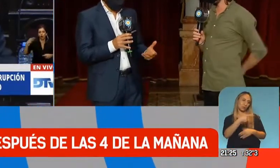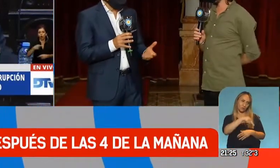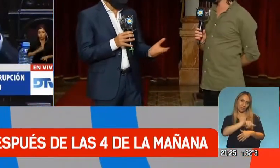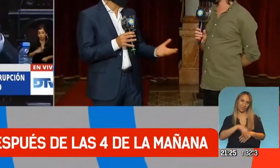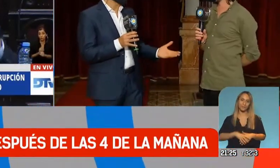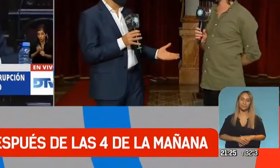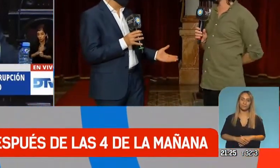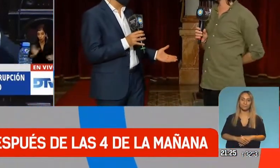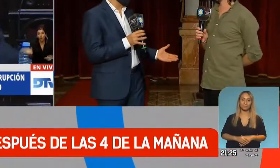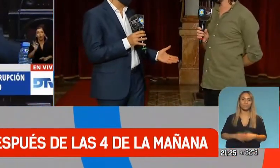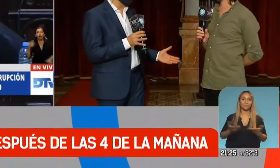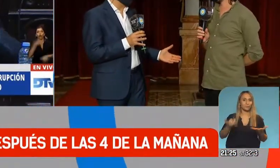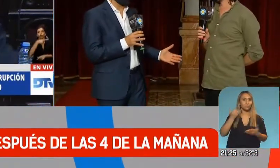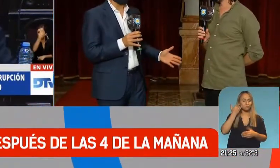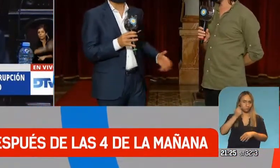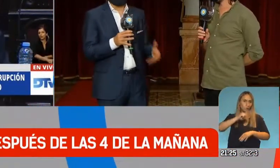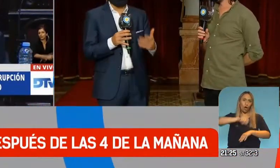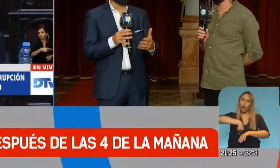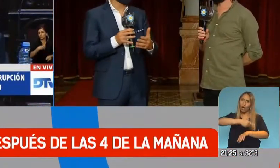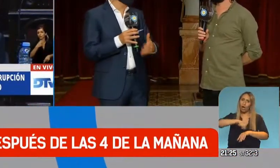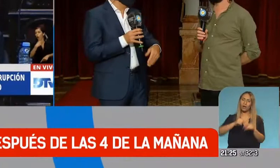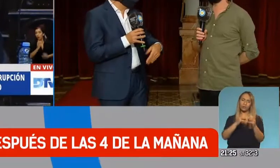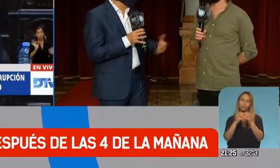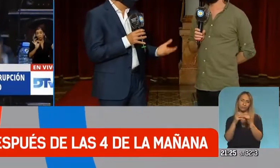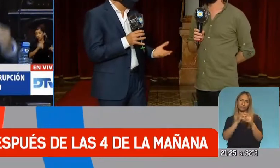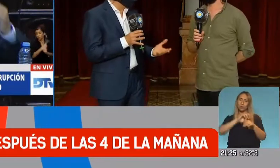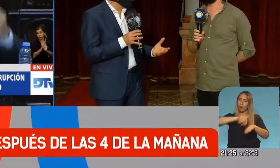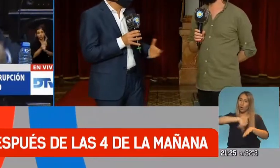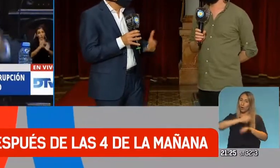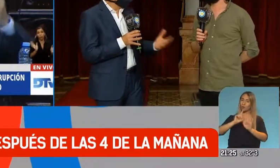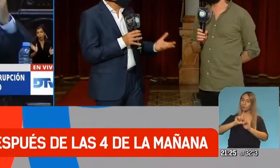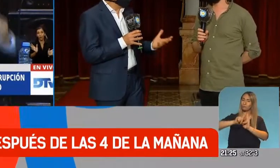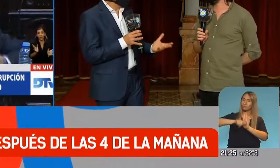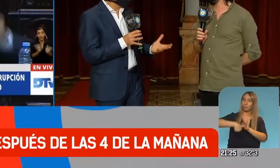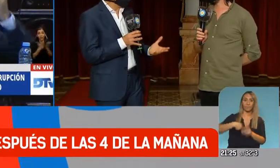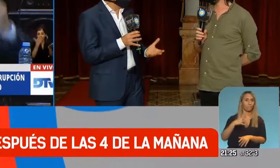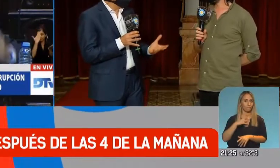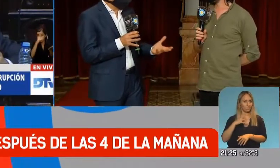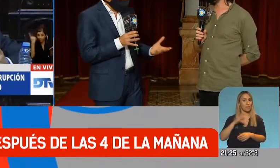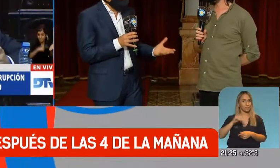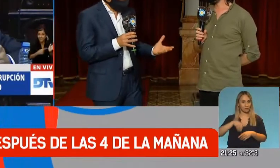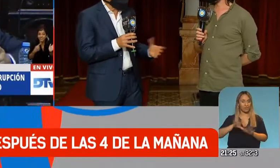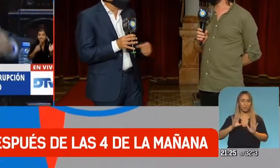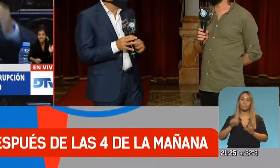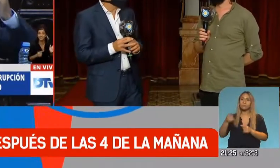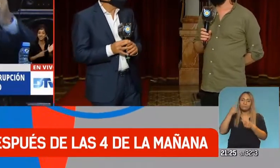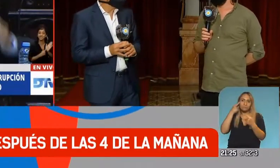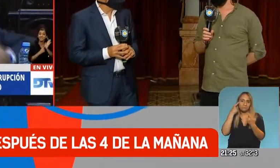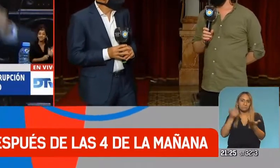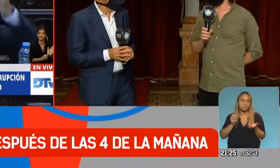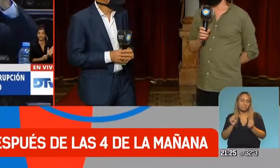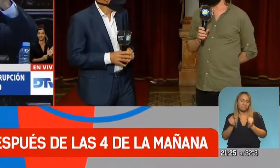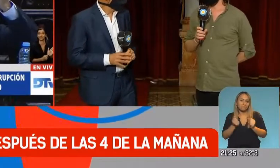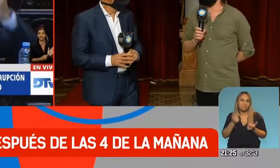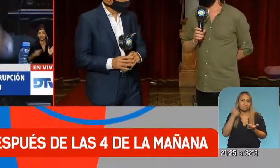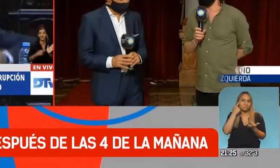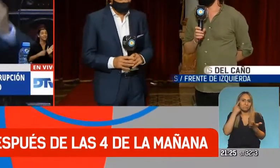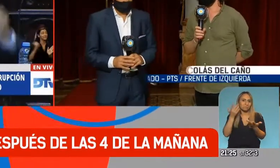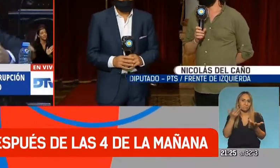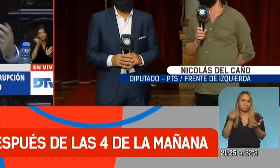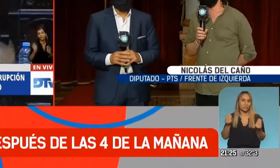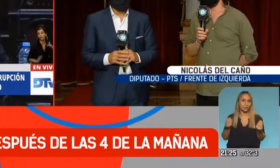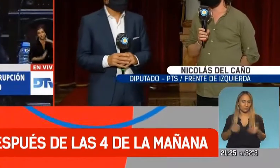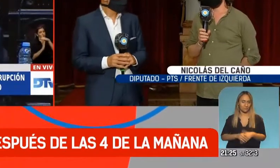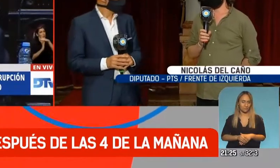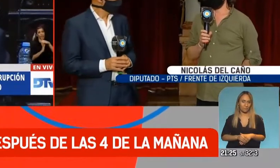ciao son varias obras debates pero todavía quedan muchas más qué expectativas tenés cuál es tu sensación mira las